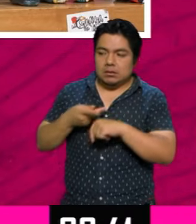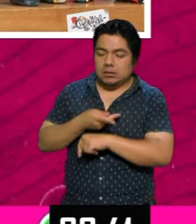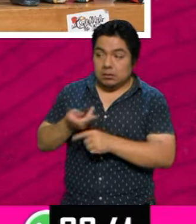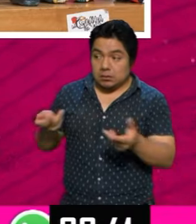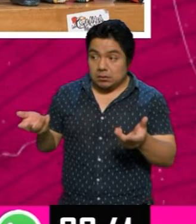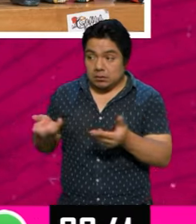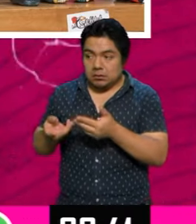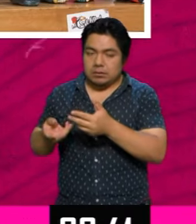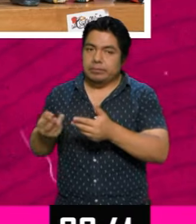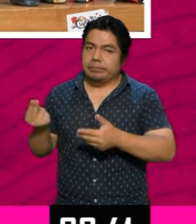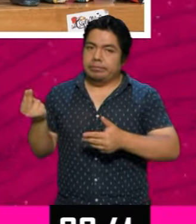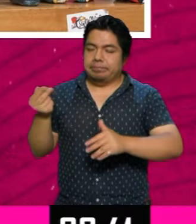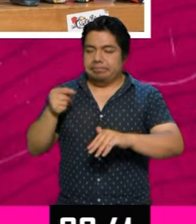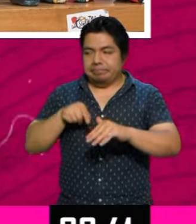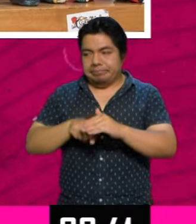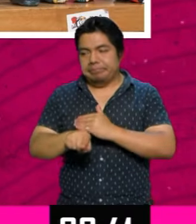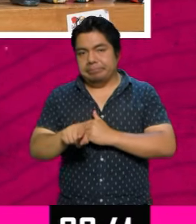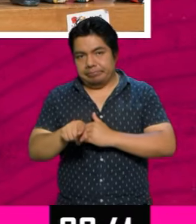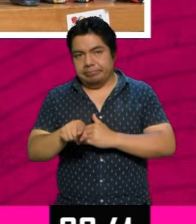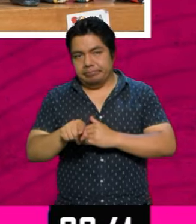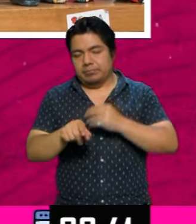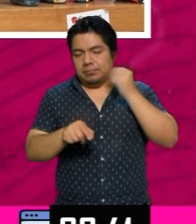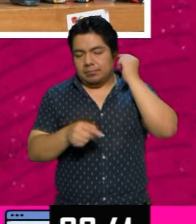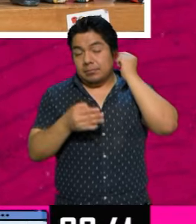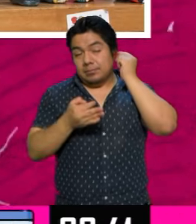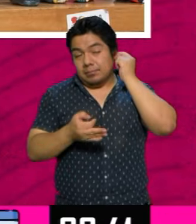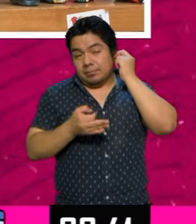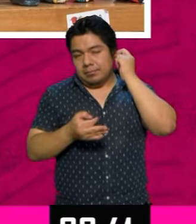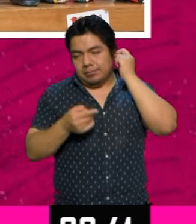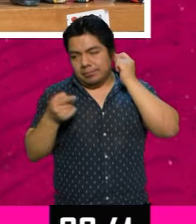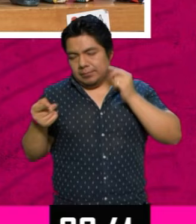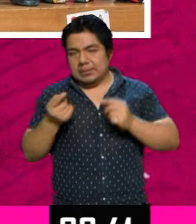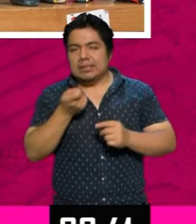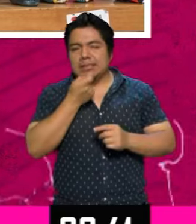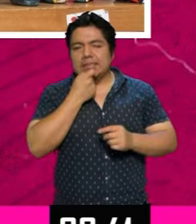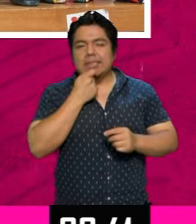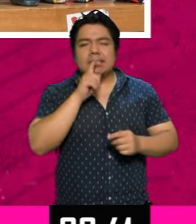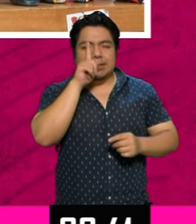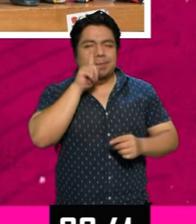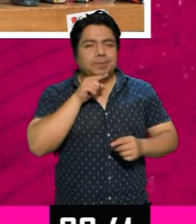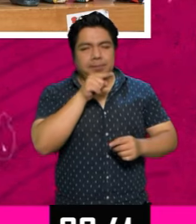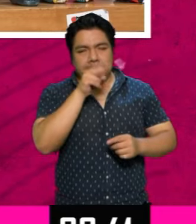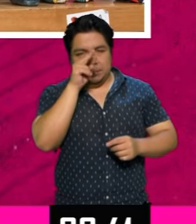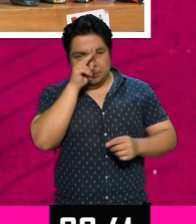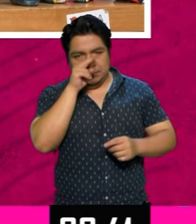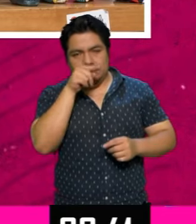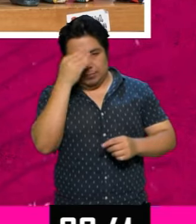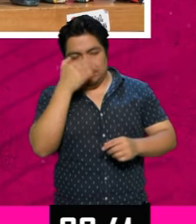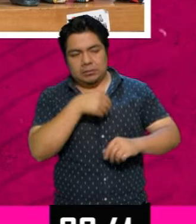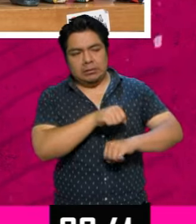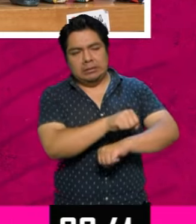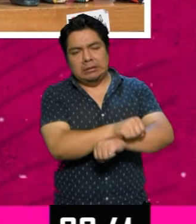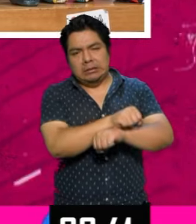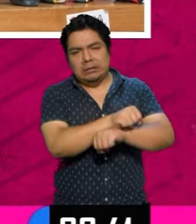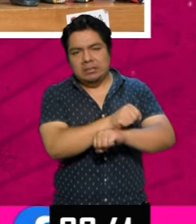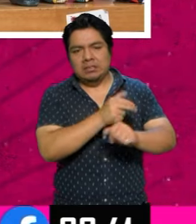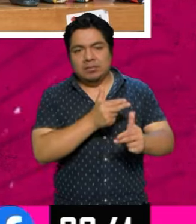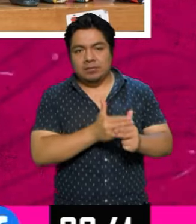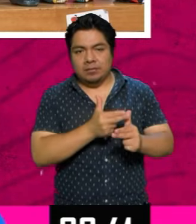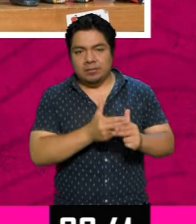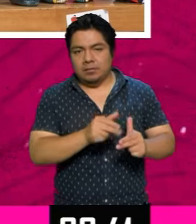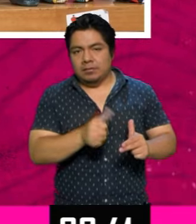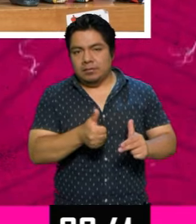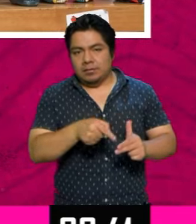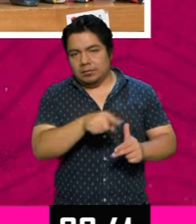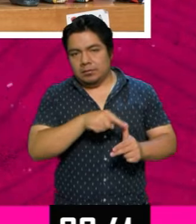tenemos que denunciarlo. Y en esta situación de esta niña, en esa que estaba amarrada hasta los 11 años, es evidente que estos